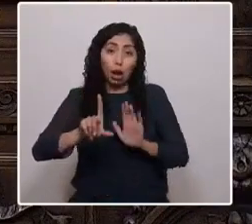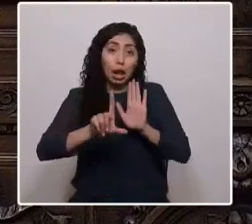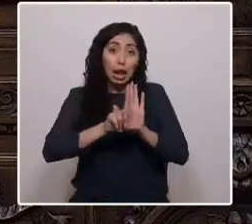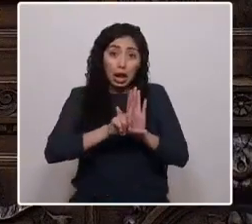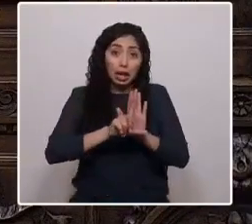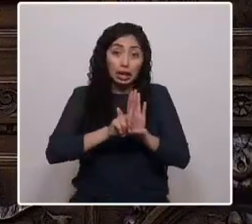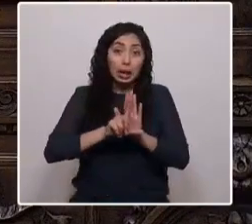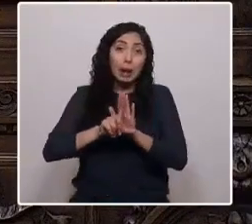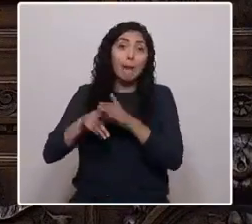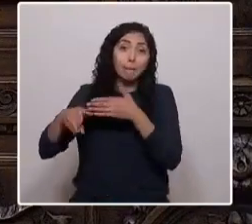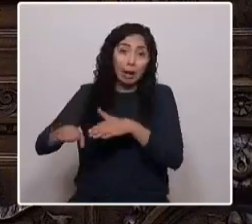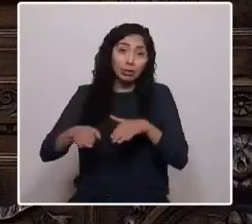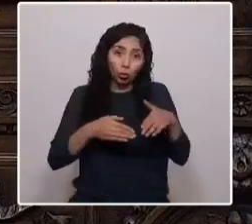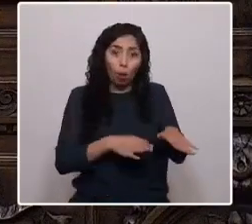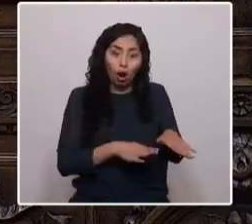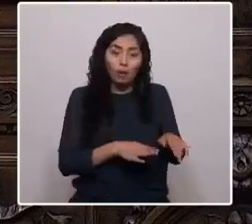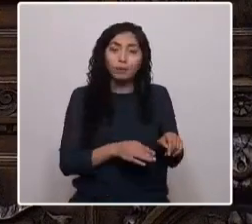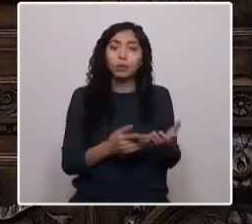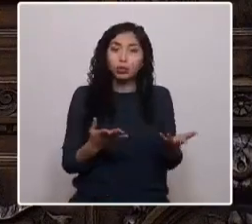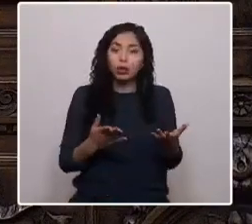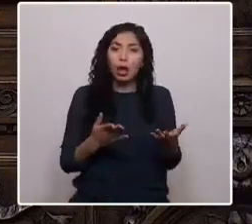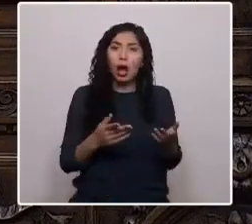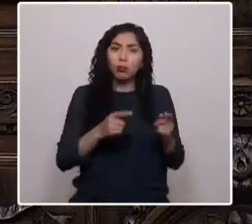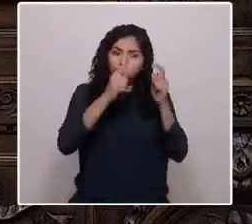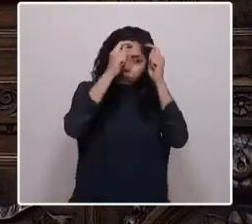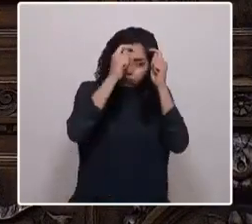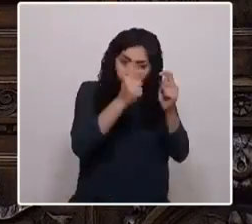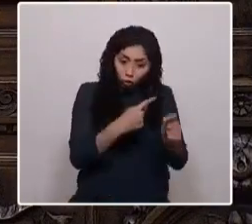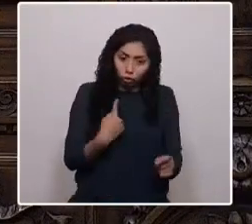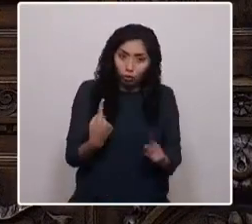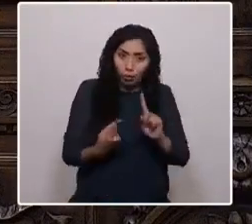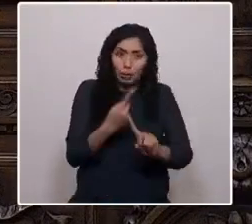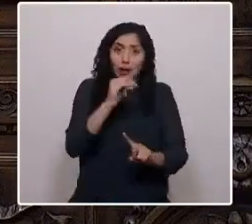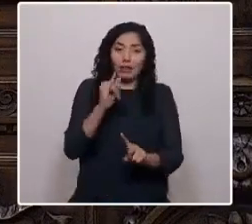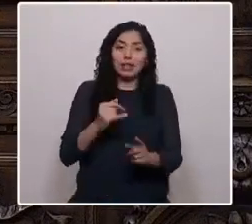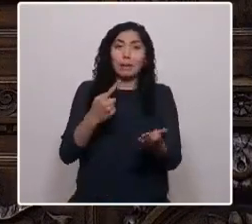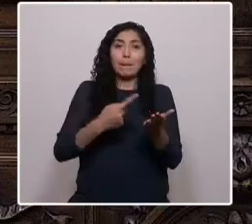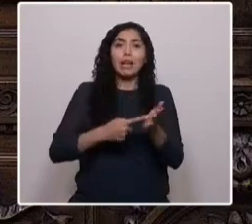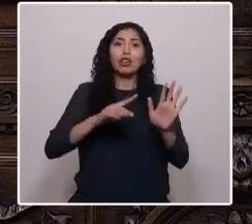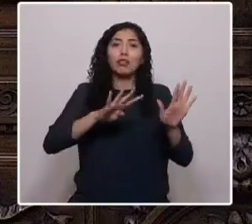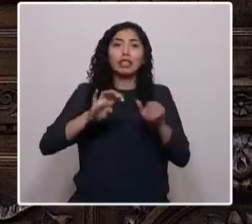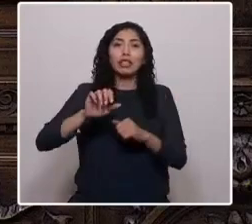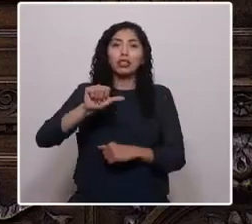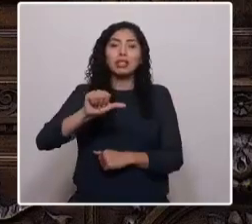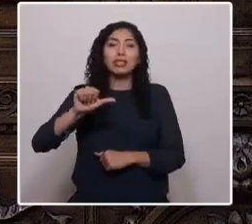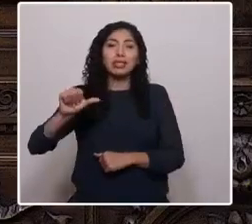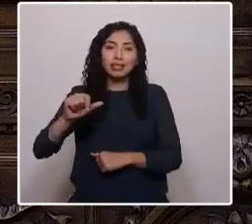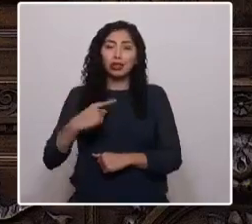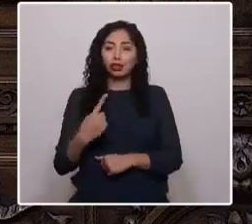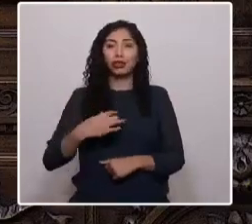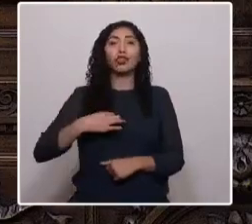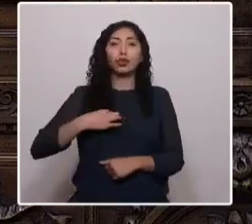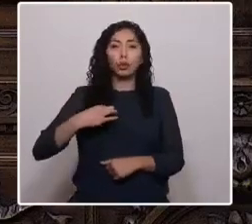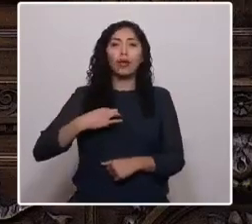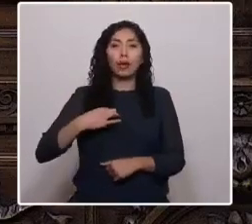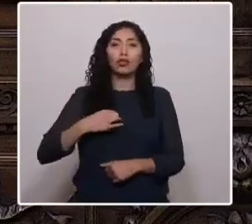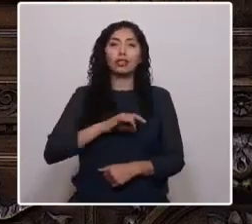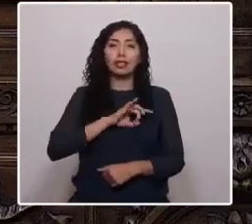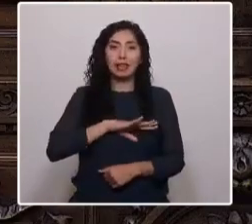pascua reconociéndonos por primera vez en 1966 como ciudadanos chilenos